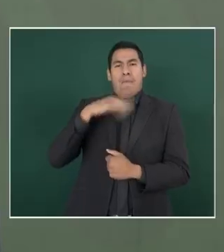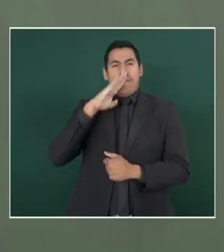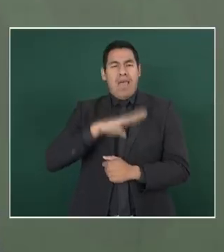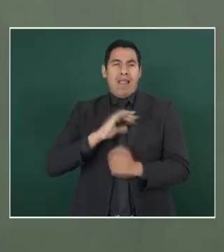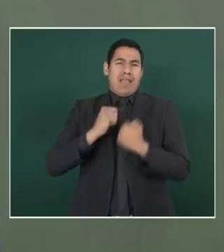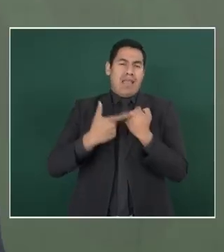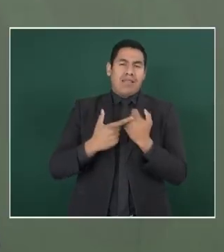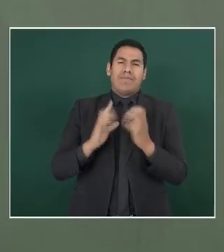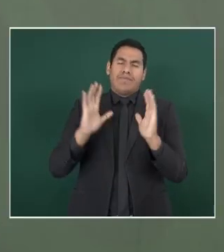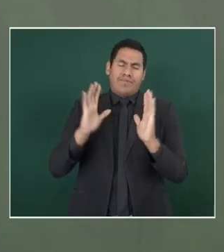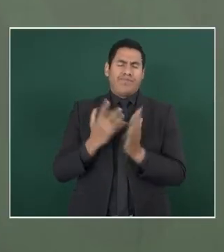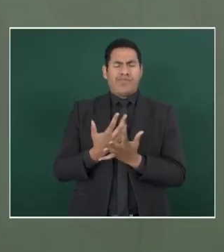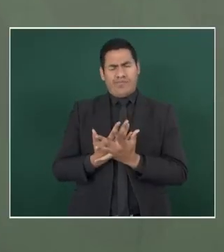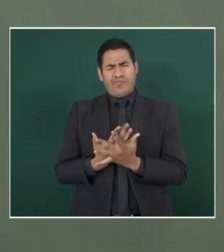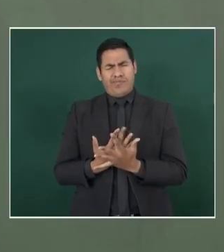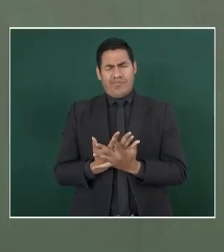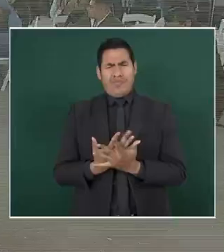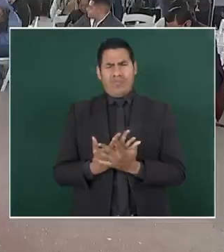Todavía